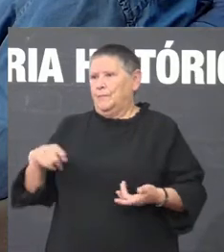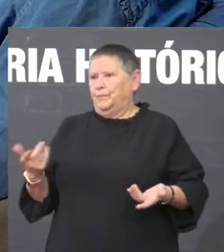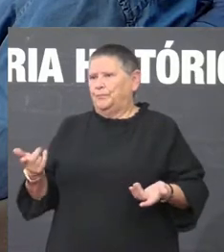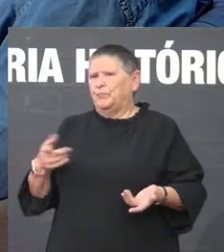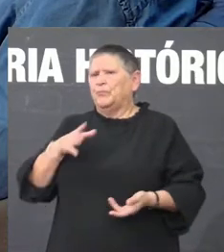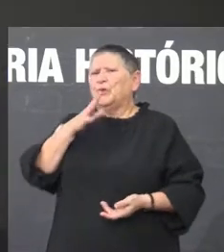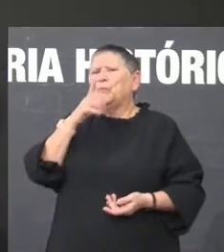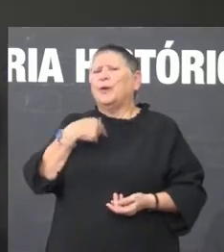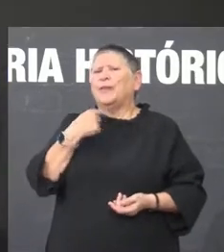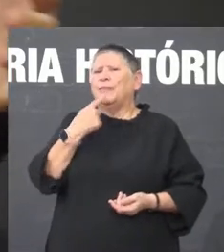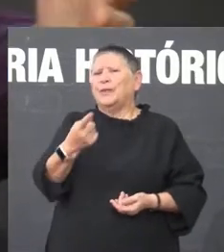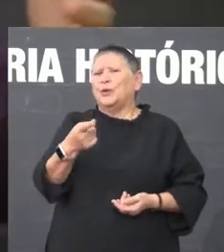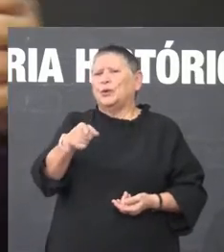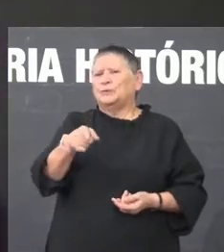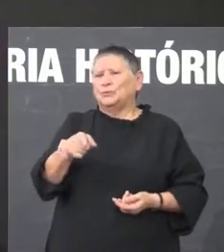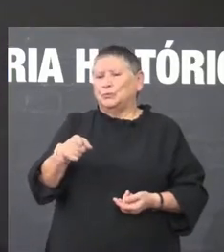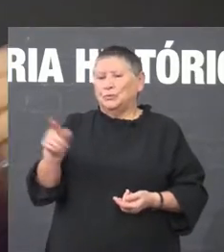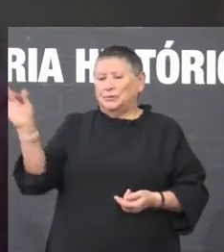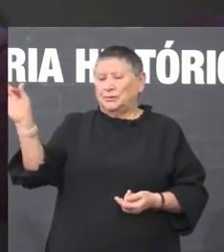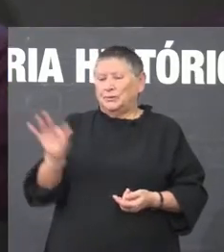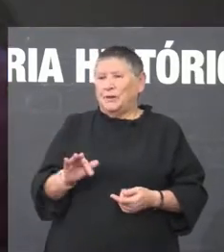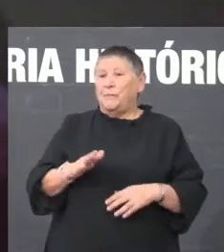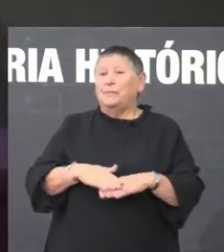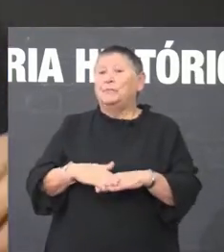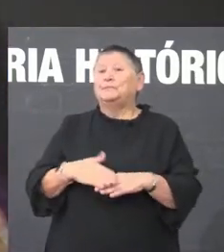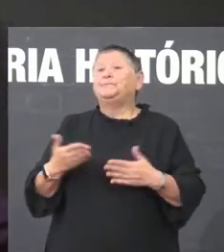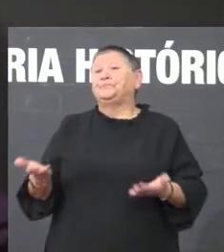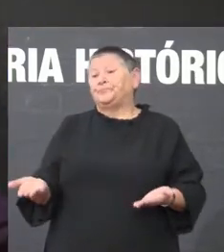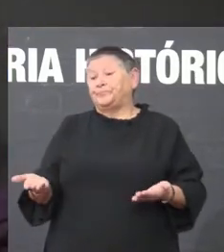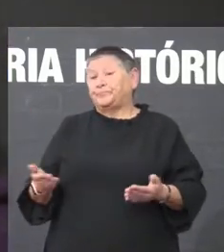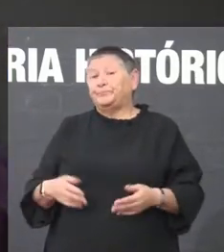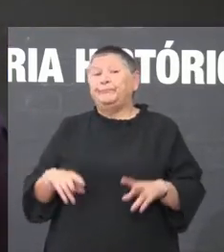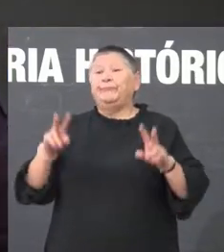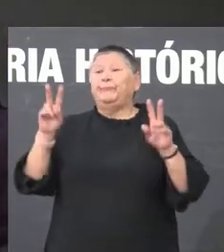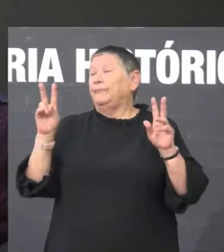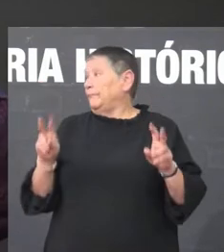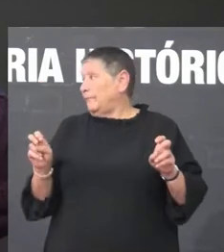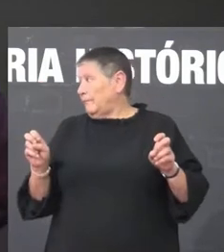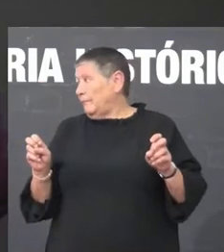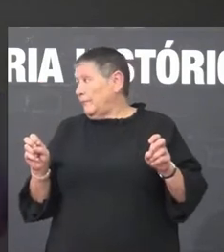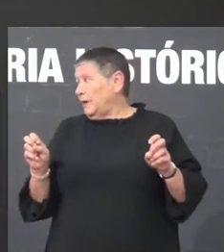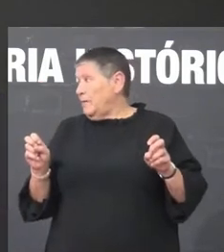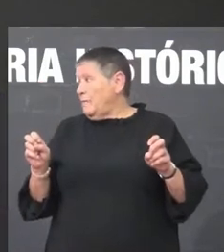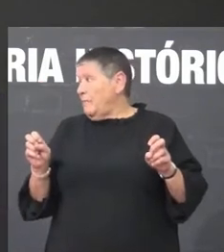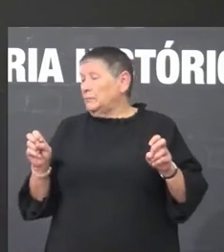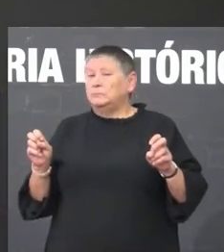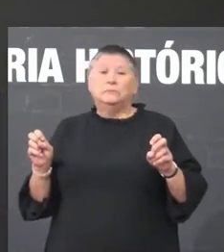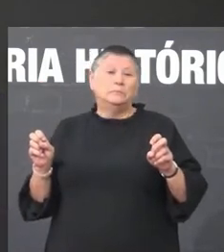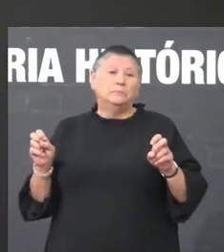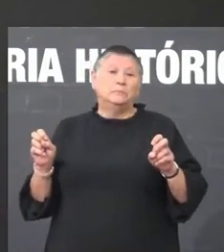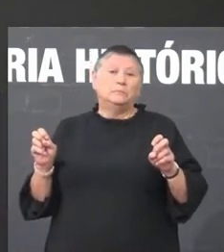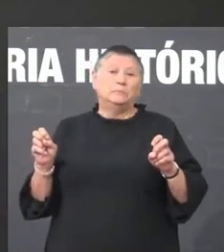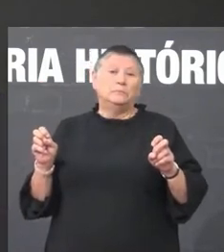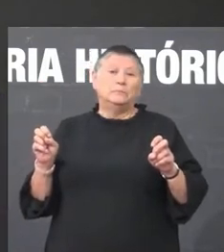viene? Reciente también, con el tema de la sedición. ¿Qué ha soltado Feijóo?